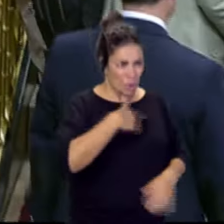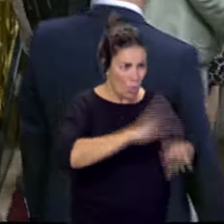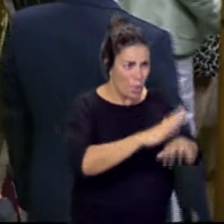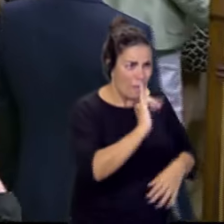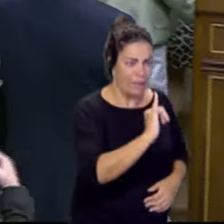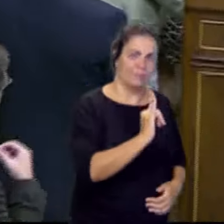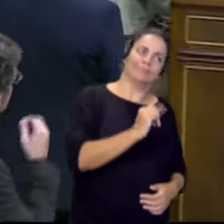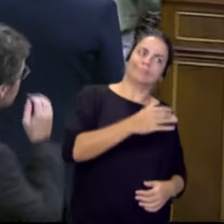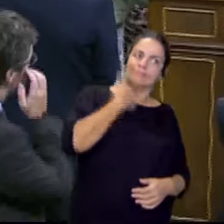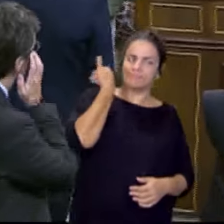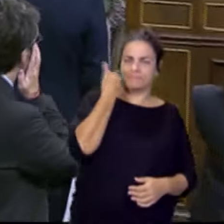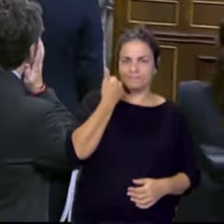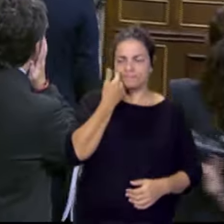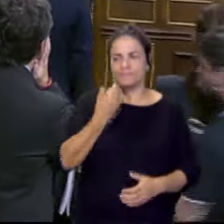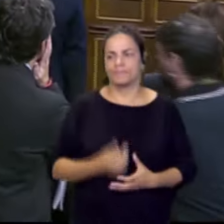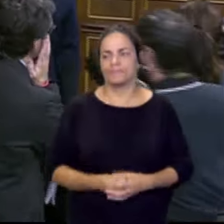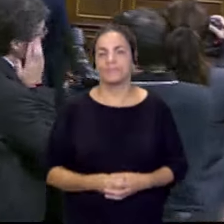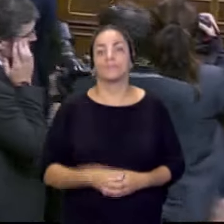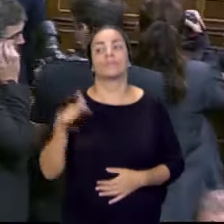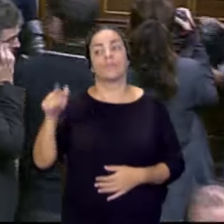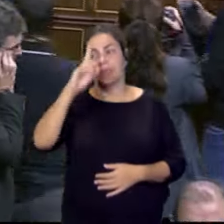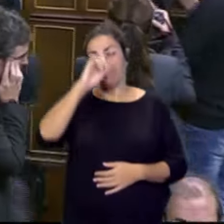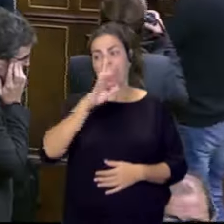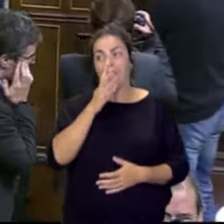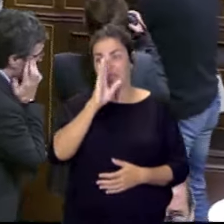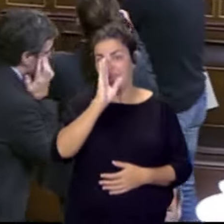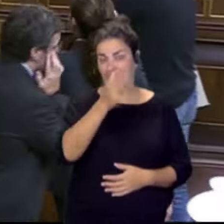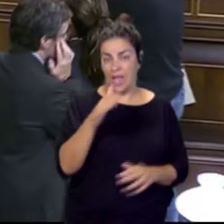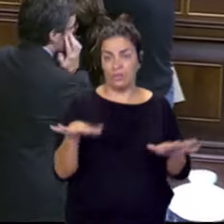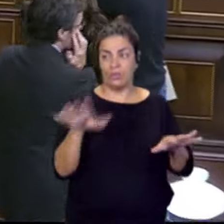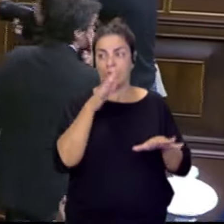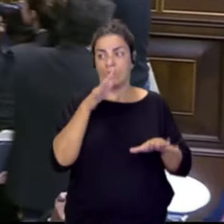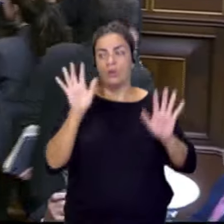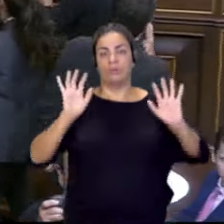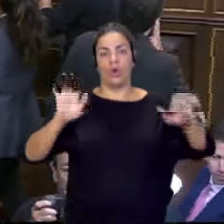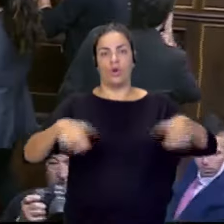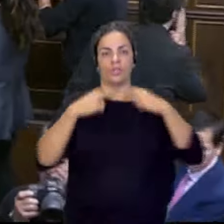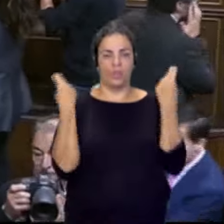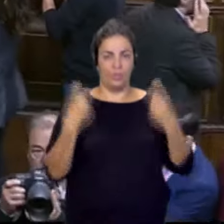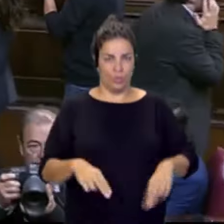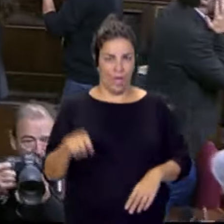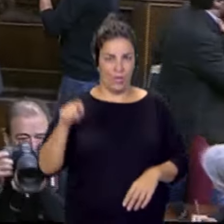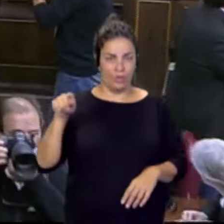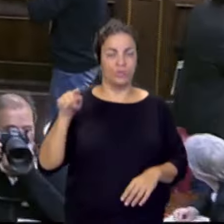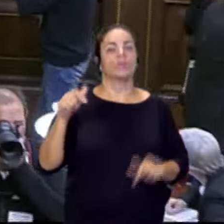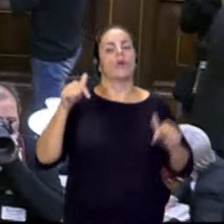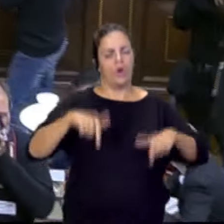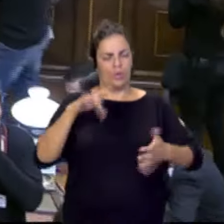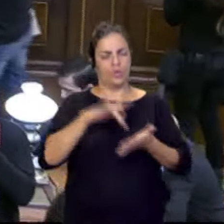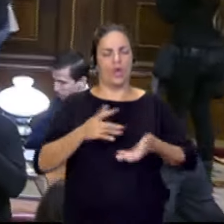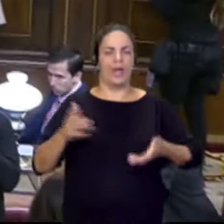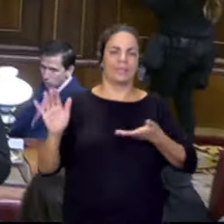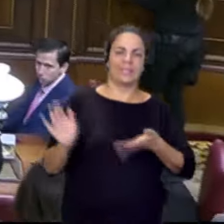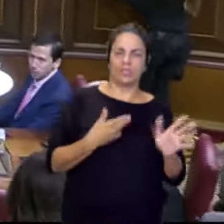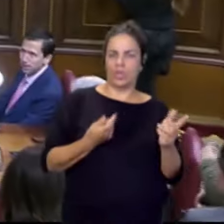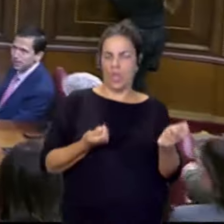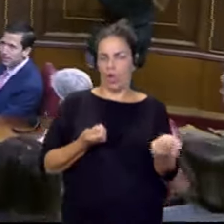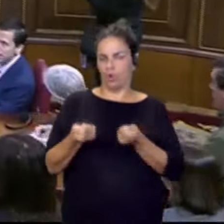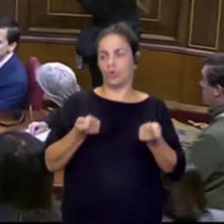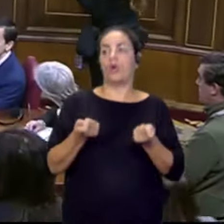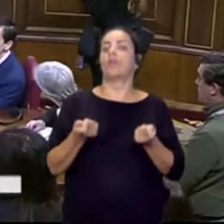Bueno, y esta que ven es la imagen que nos llega en directo desde el Congreso de los Diputados. Hoy hay sesión de control a la que